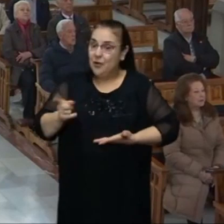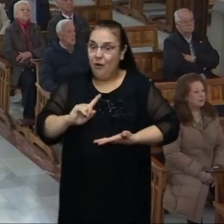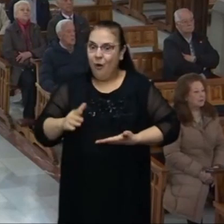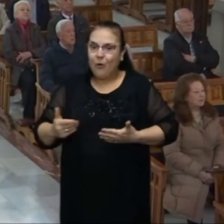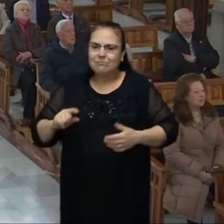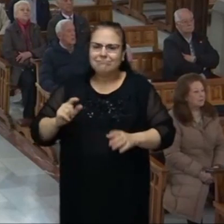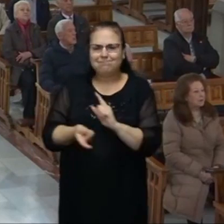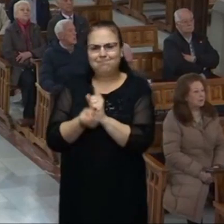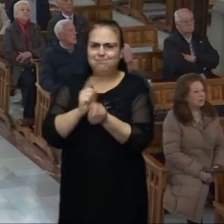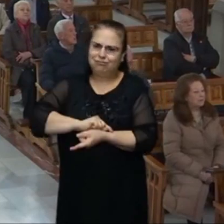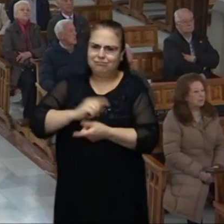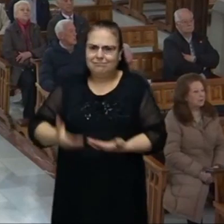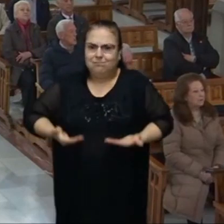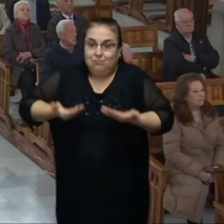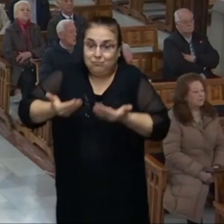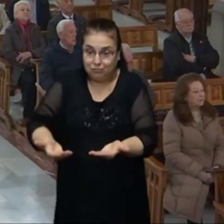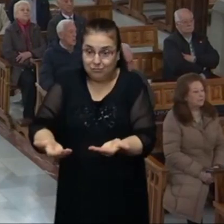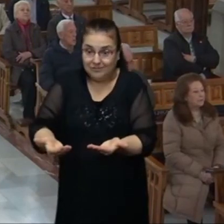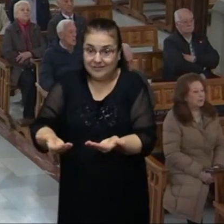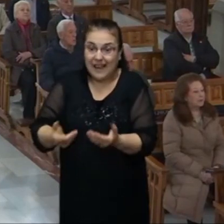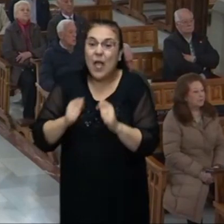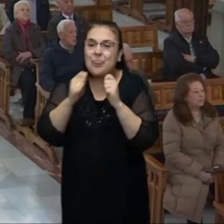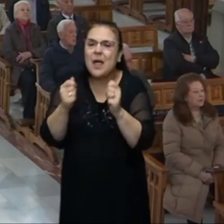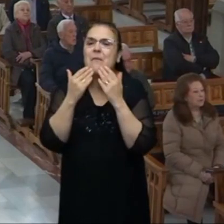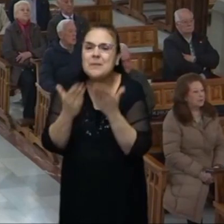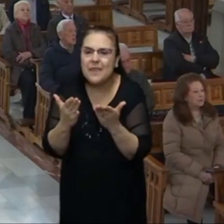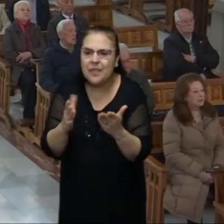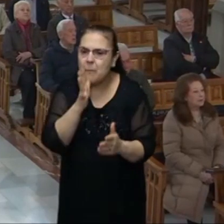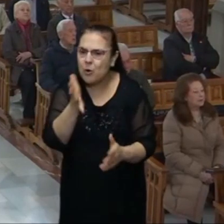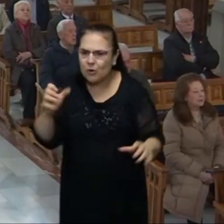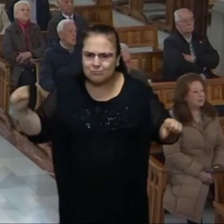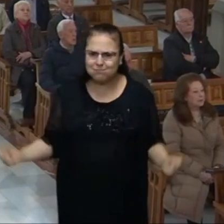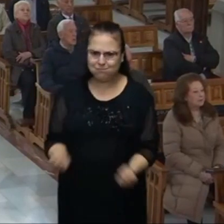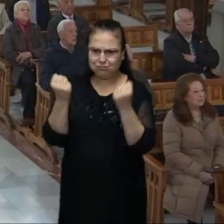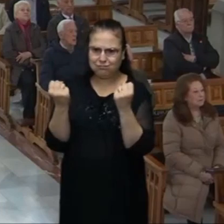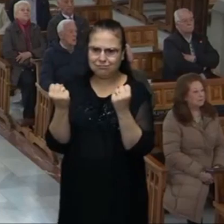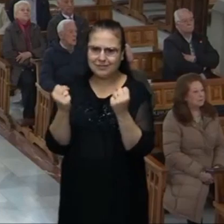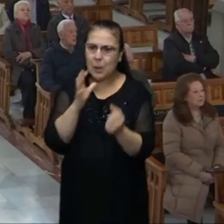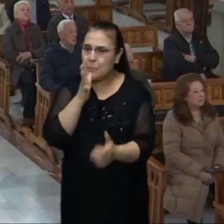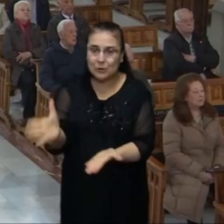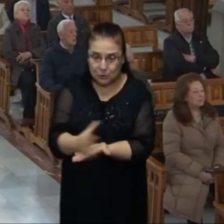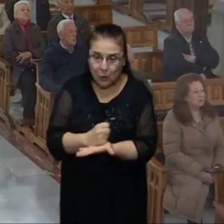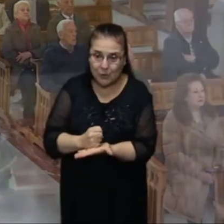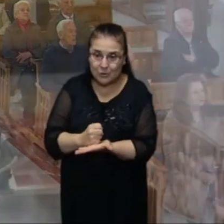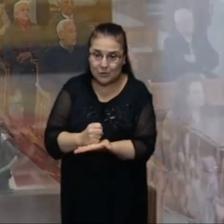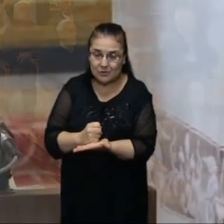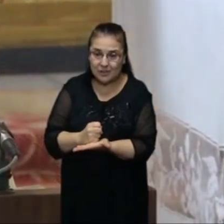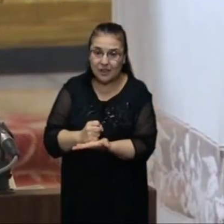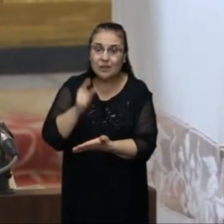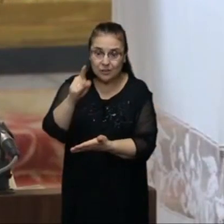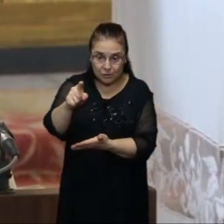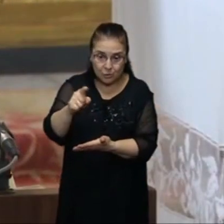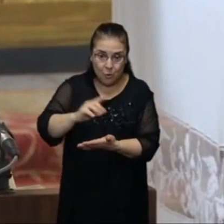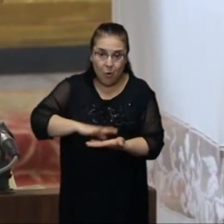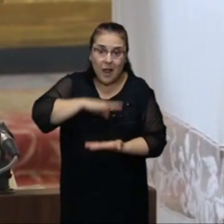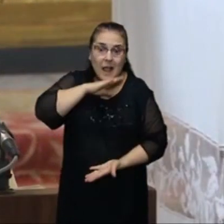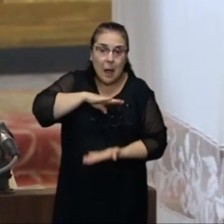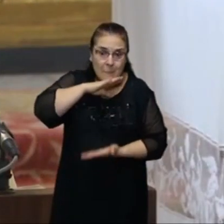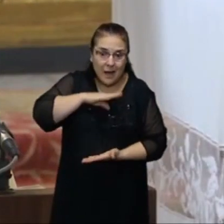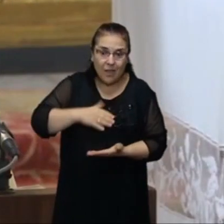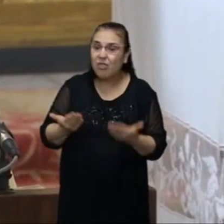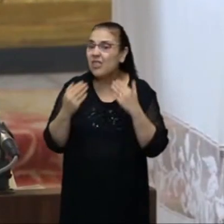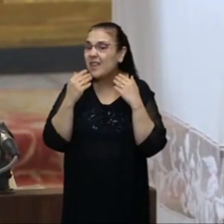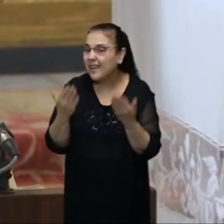en rescate por todos. ¿Te das cuenta de todo esto? ¿Eres capaz de agradecérselo? Fíjate